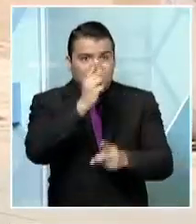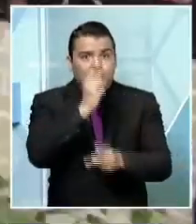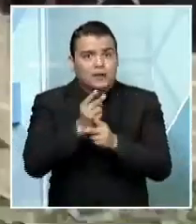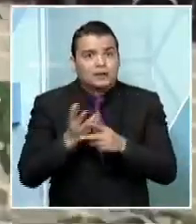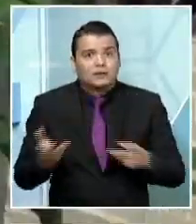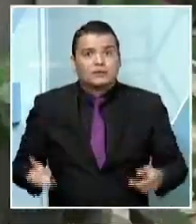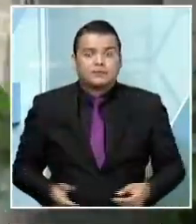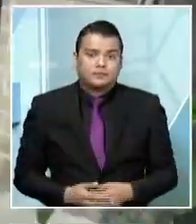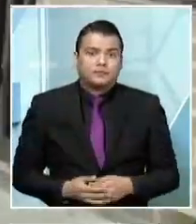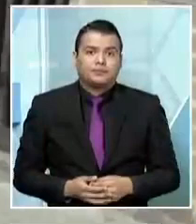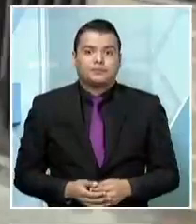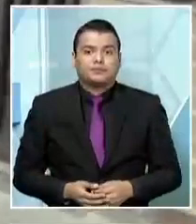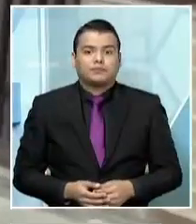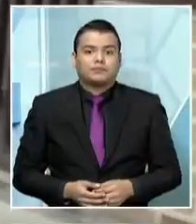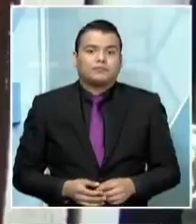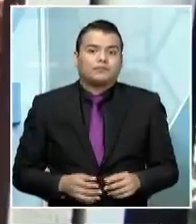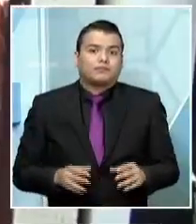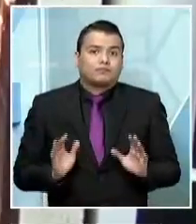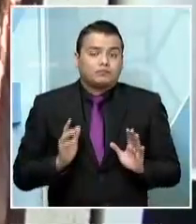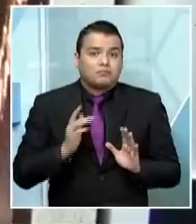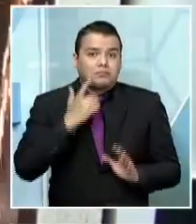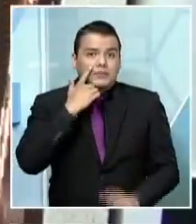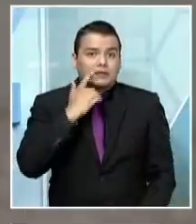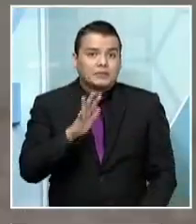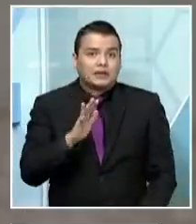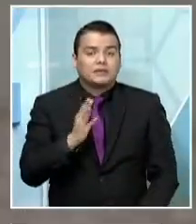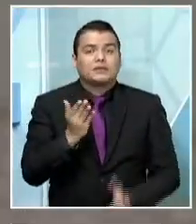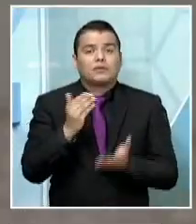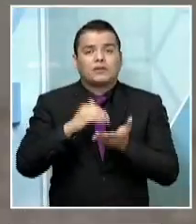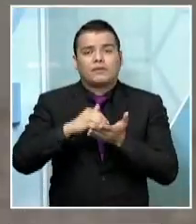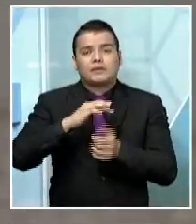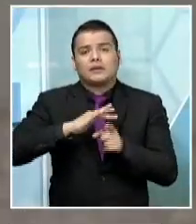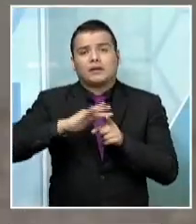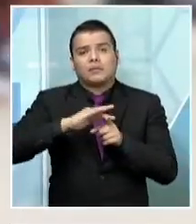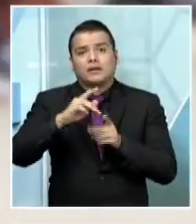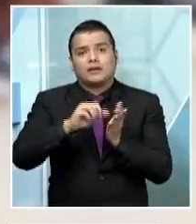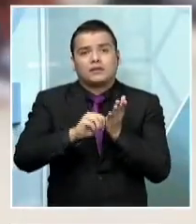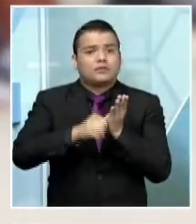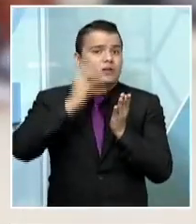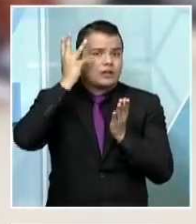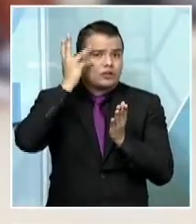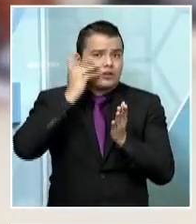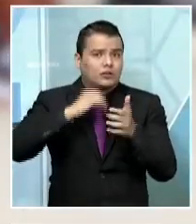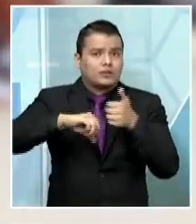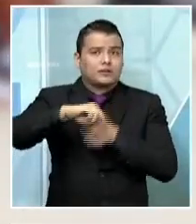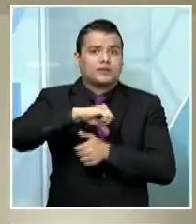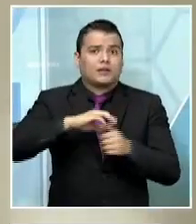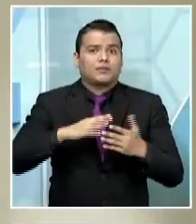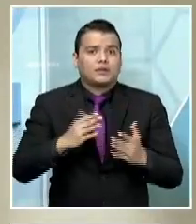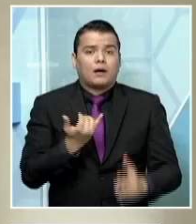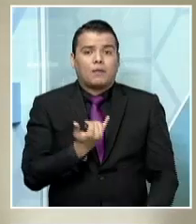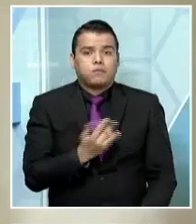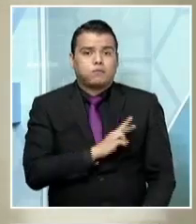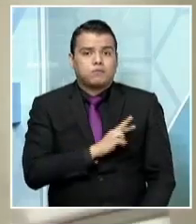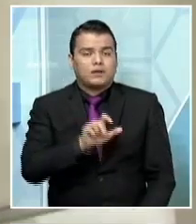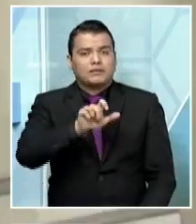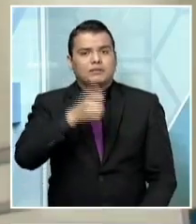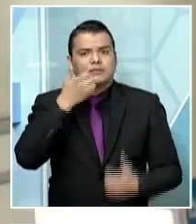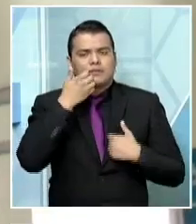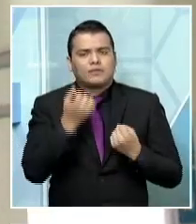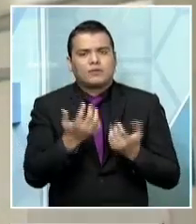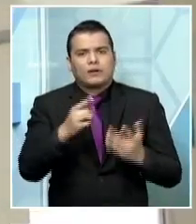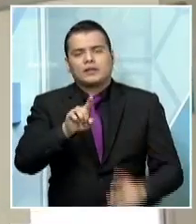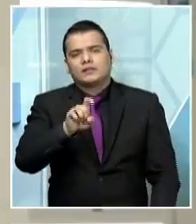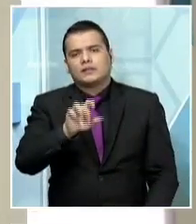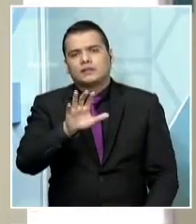salud de los caleños. Ante esta situación, se estudia volver a implementar medidas como el pico y cédula. El Valle del Cauca tiene hoy 65.053